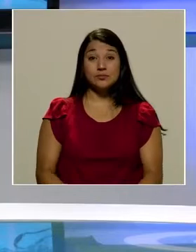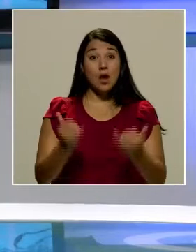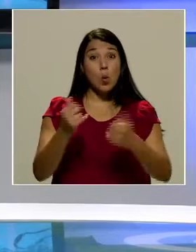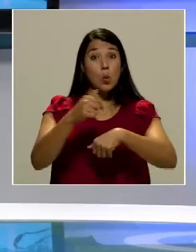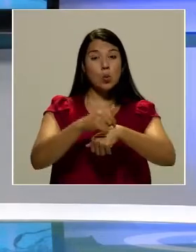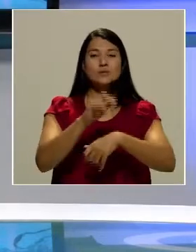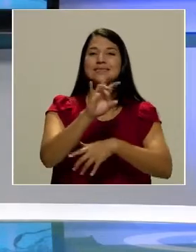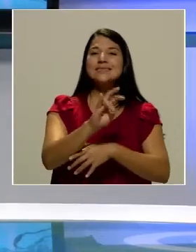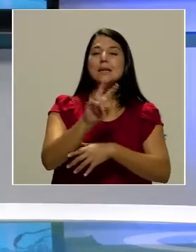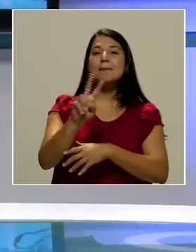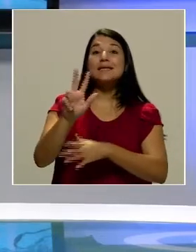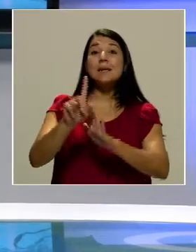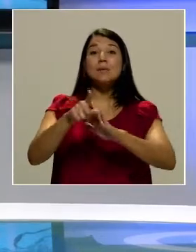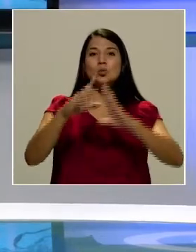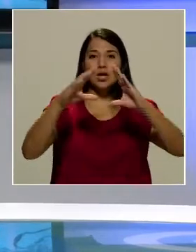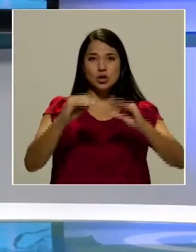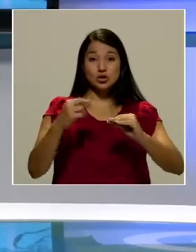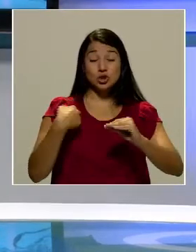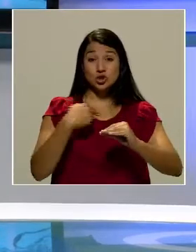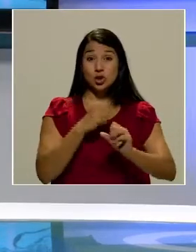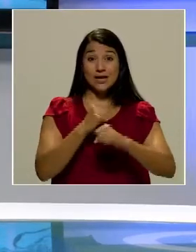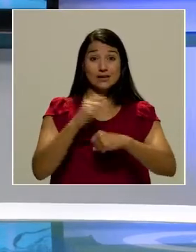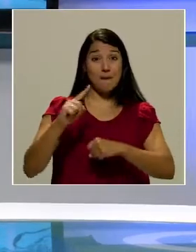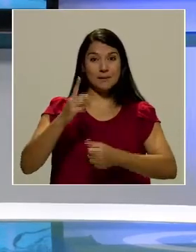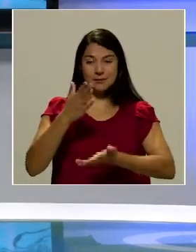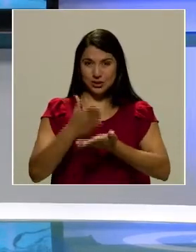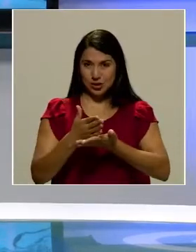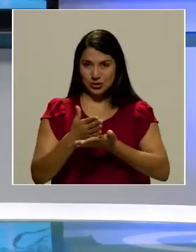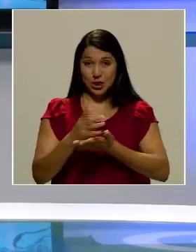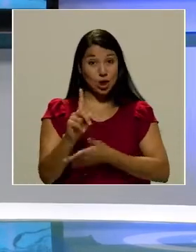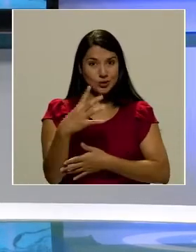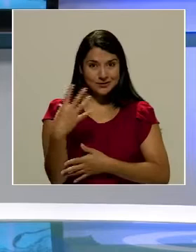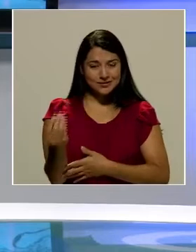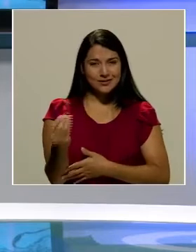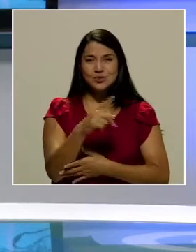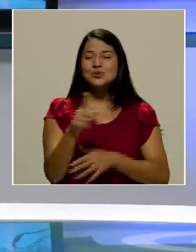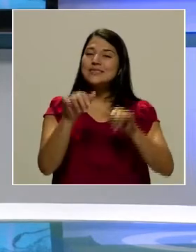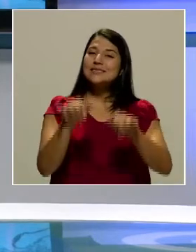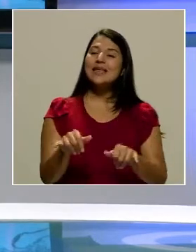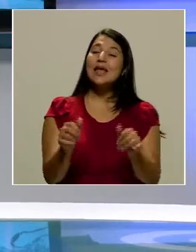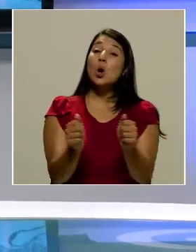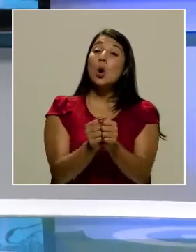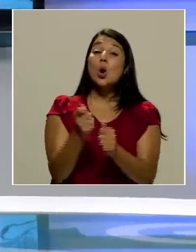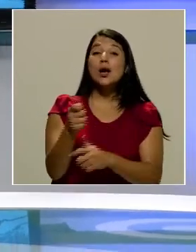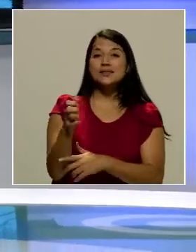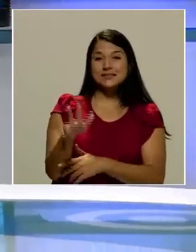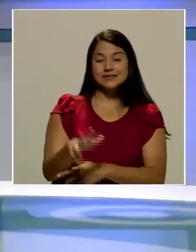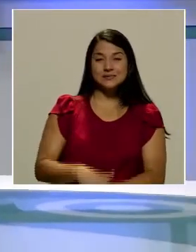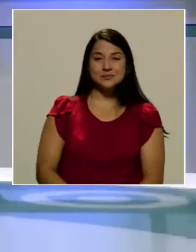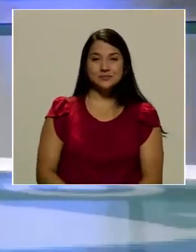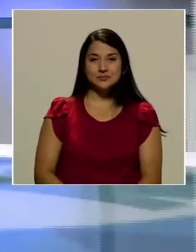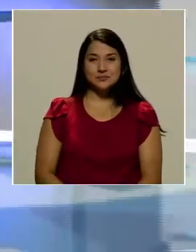de la noche con 23 minutos hacemos el primer corte, pero no se vaya, quédese en la señal de Canal 13.